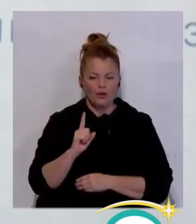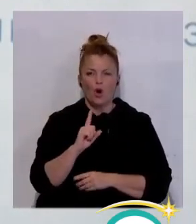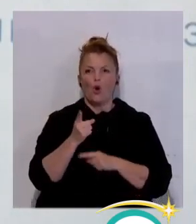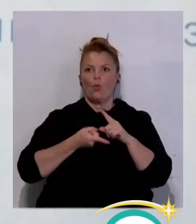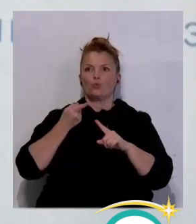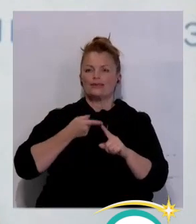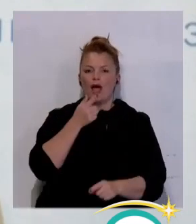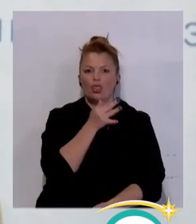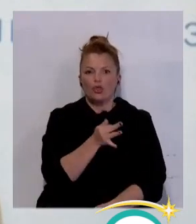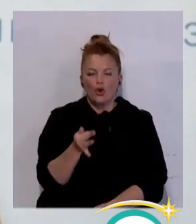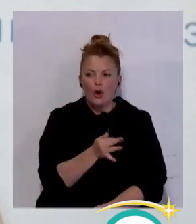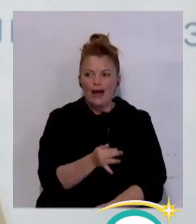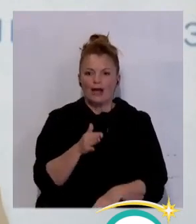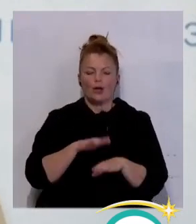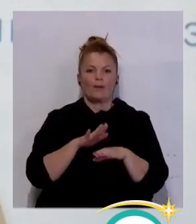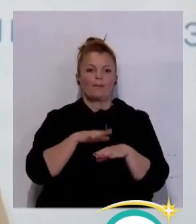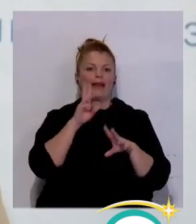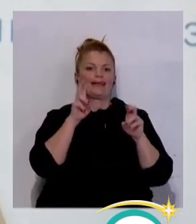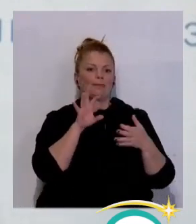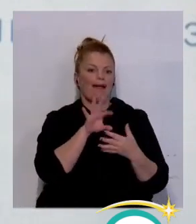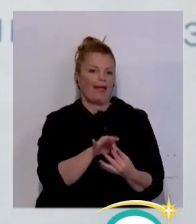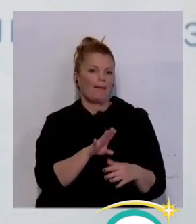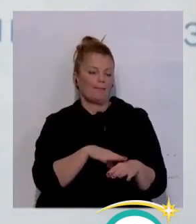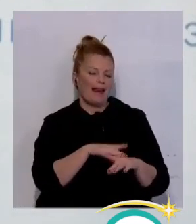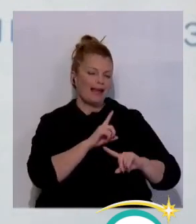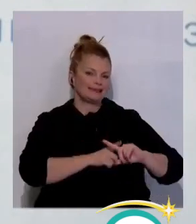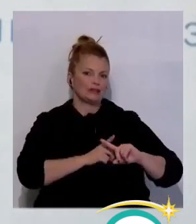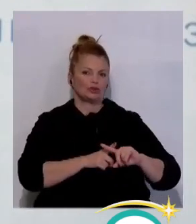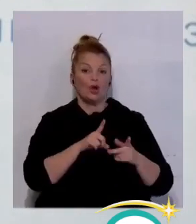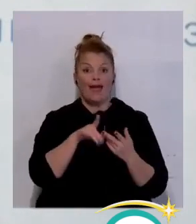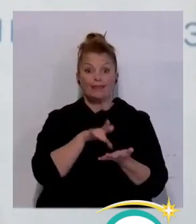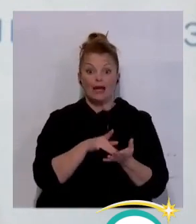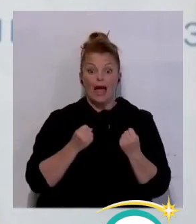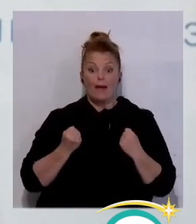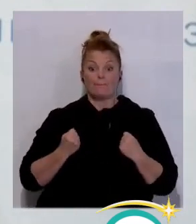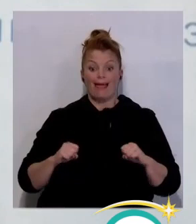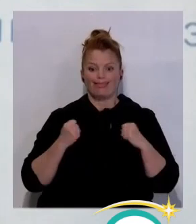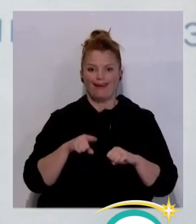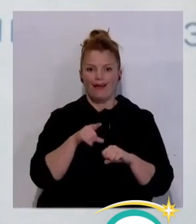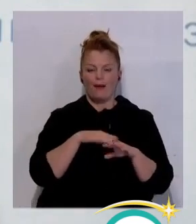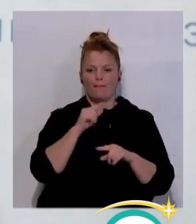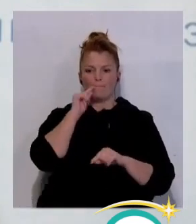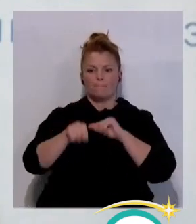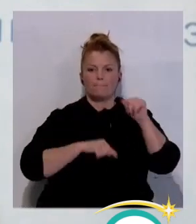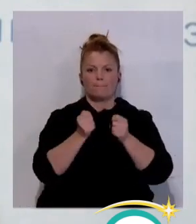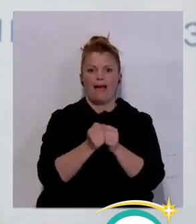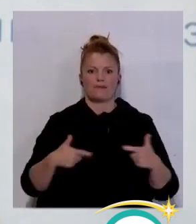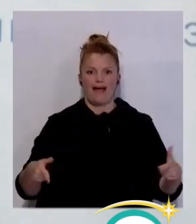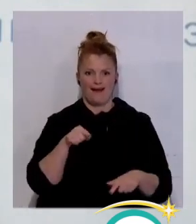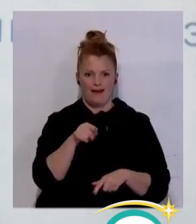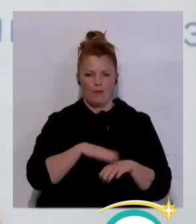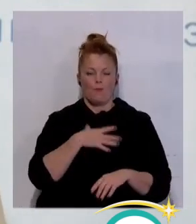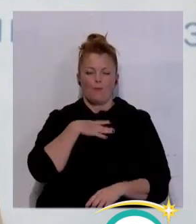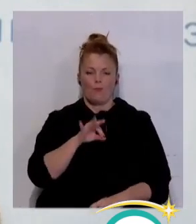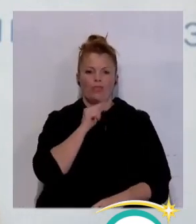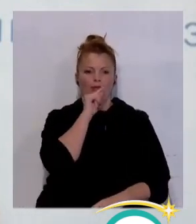drogas recreativas para el sexo. En fin, este tipo de prácticas en las que puede haber un mayor contagio porque existe posibilidad